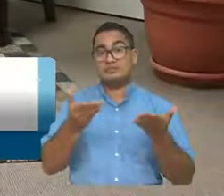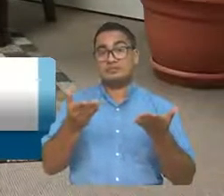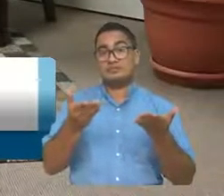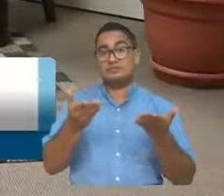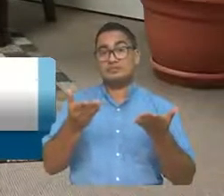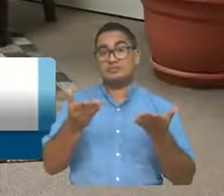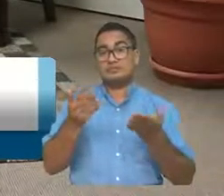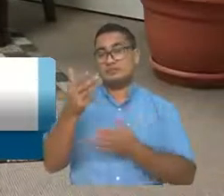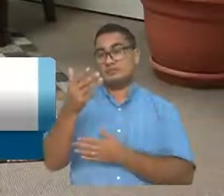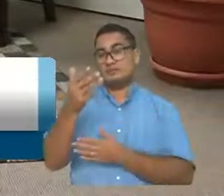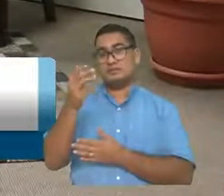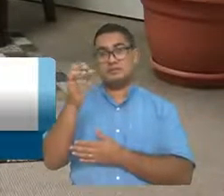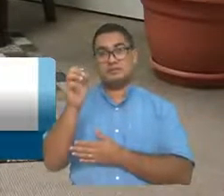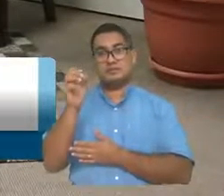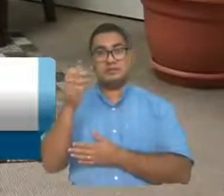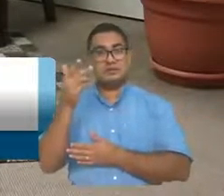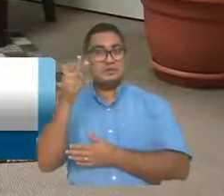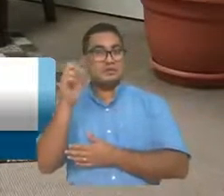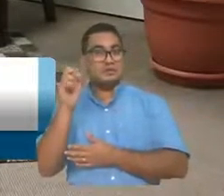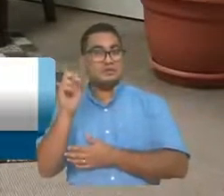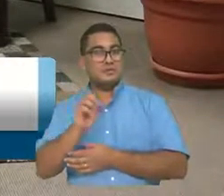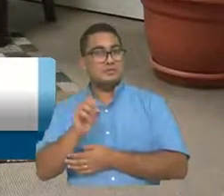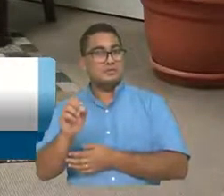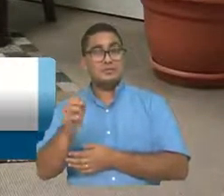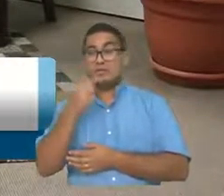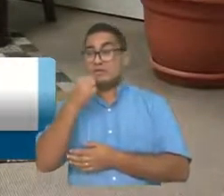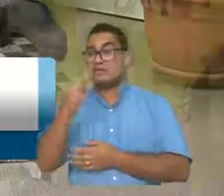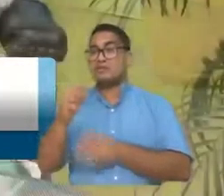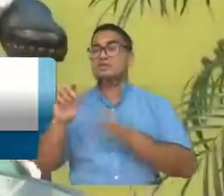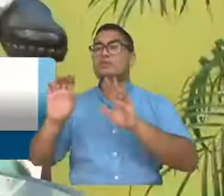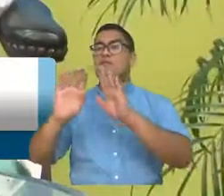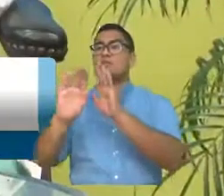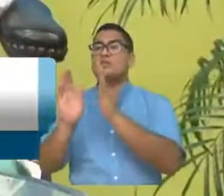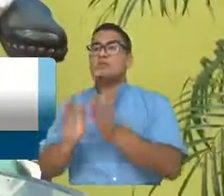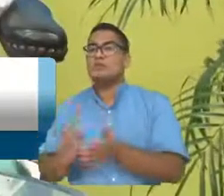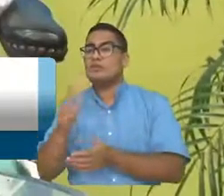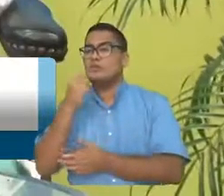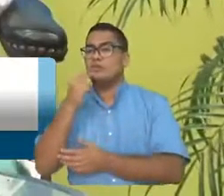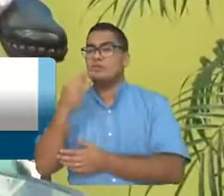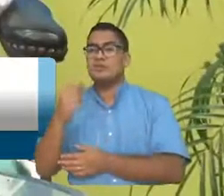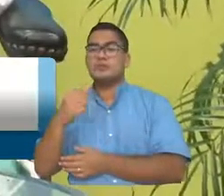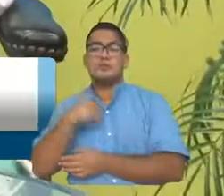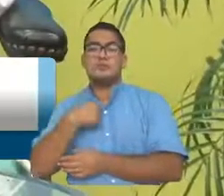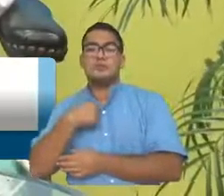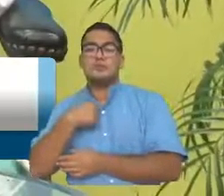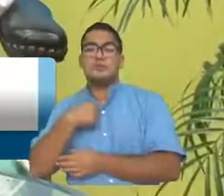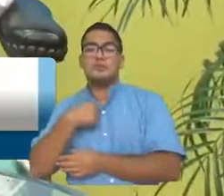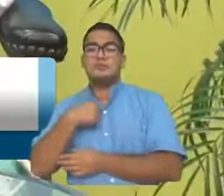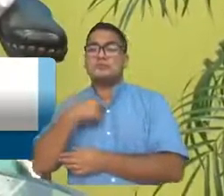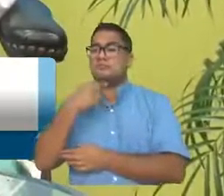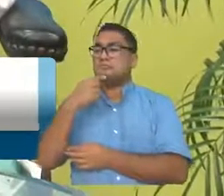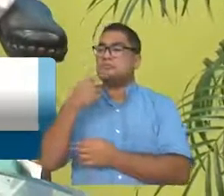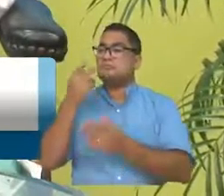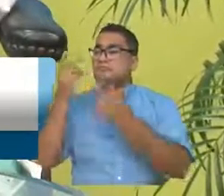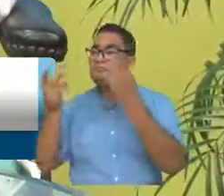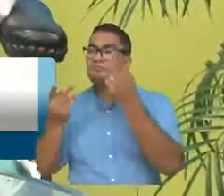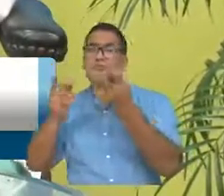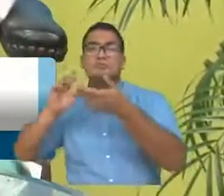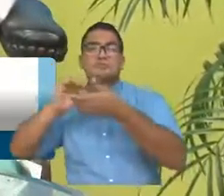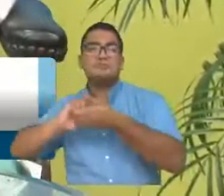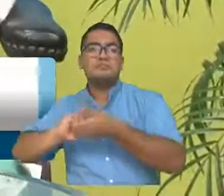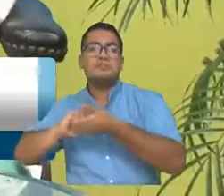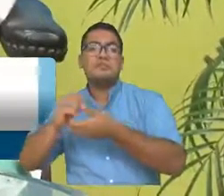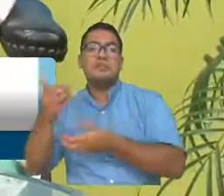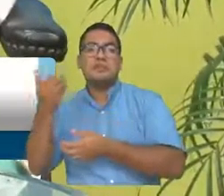tienen, si estuvo en contacto. Porque si tocó este vaso y usted lo tocó. Así es. O tocamos la misma puerta por donde usted entró y yo